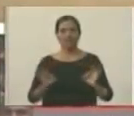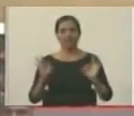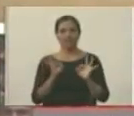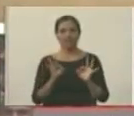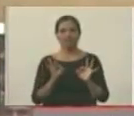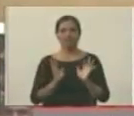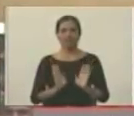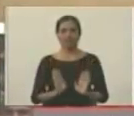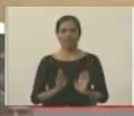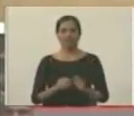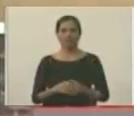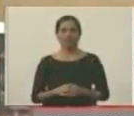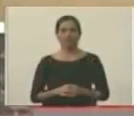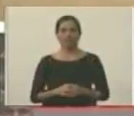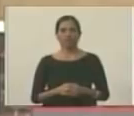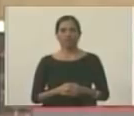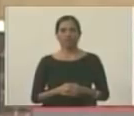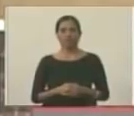¿no?